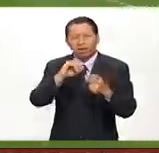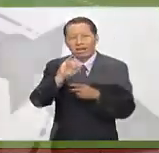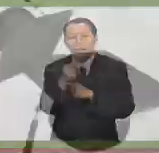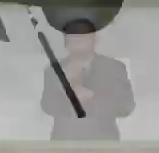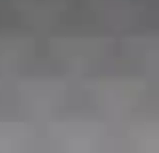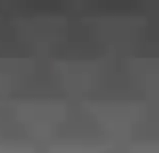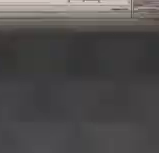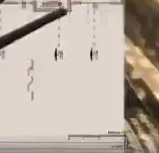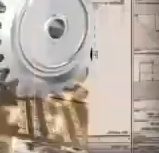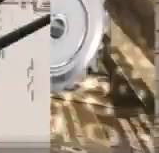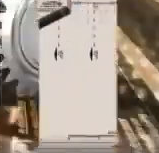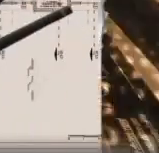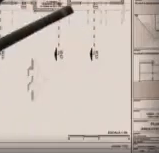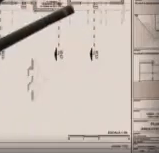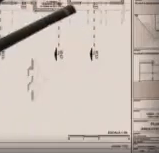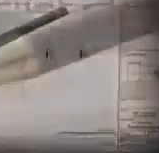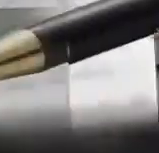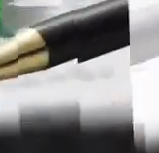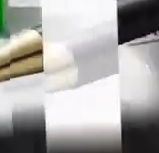Chiapas.